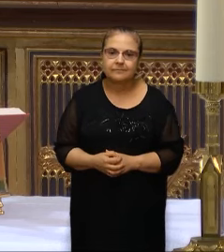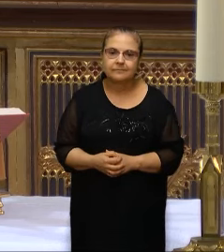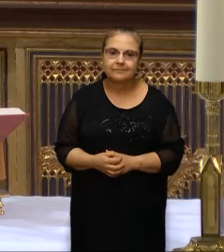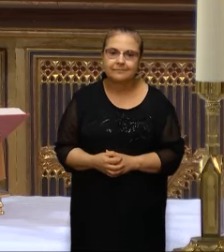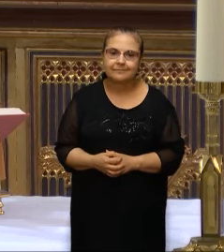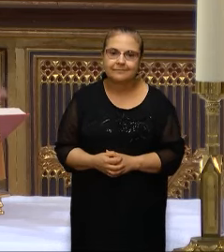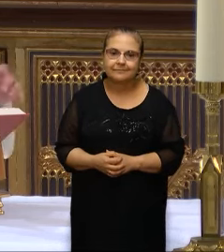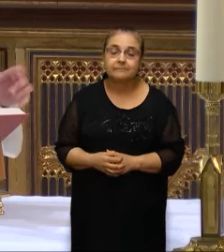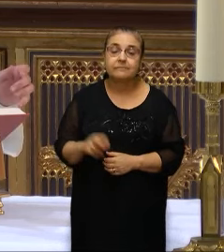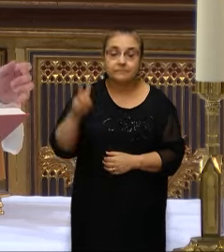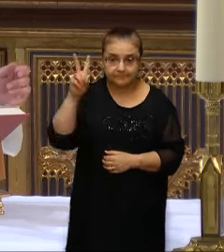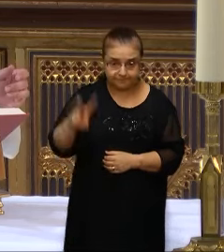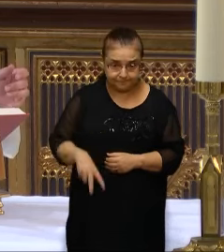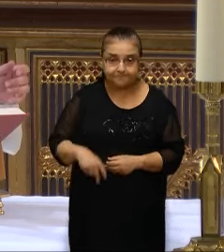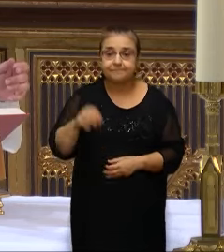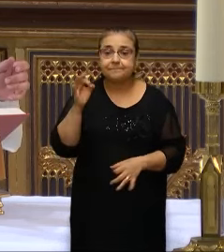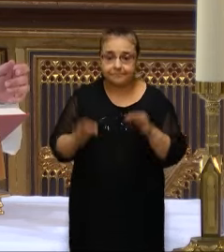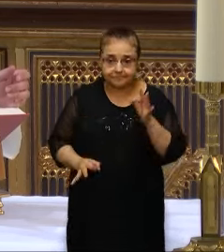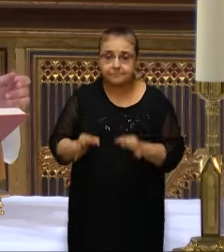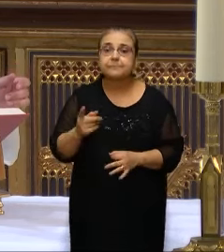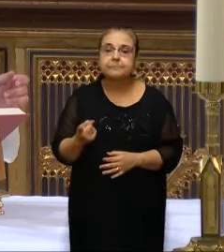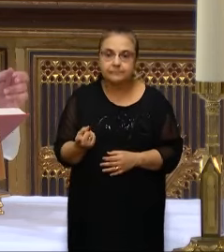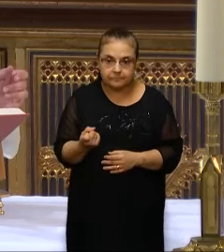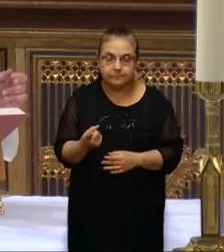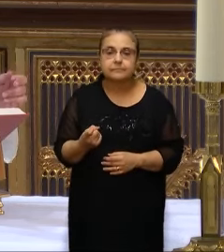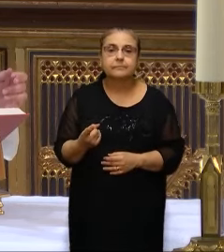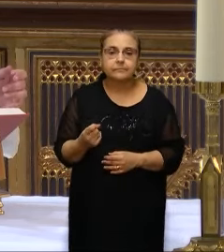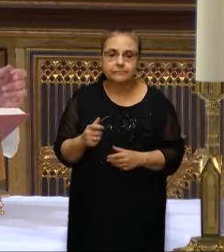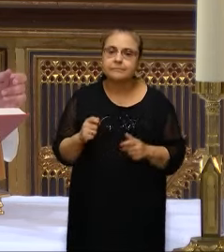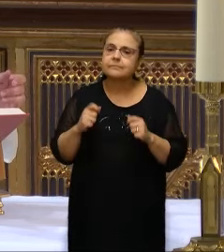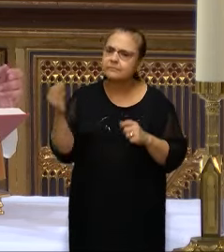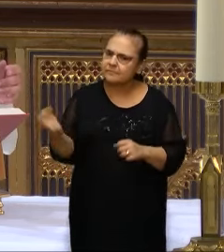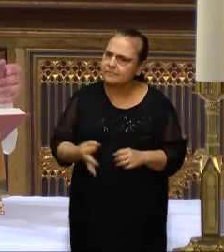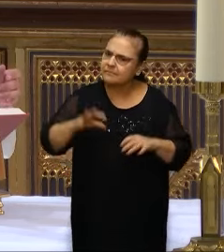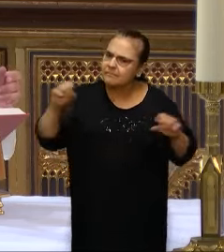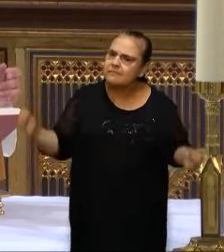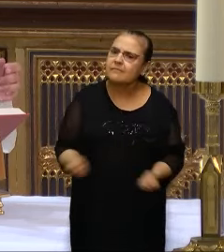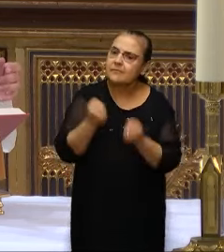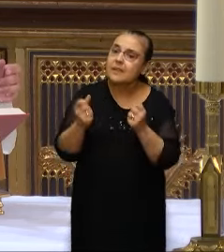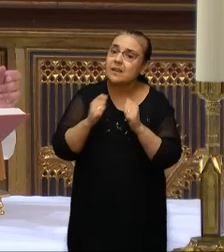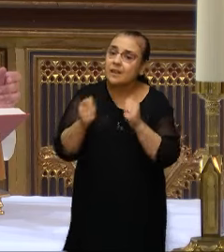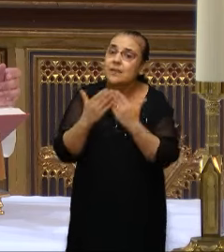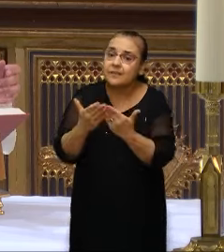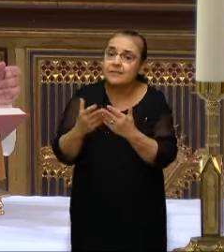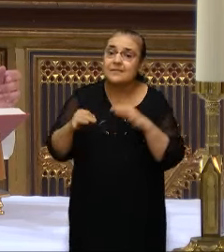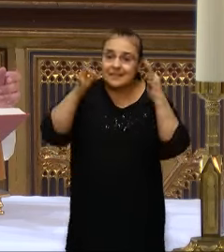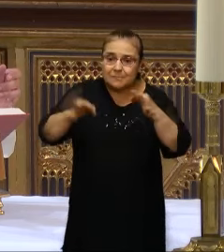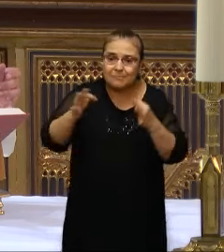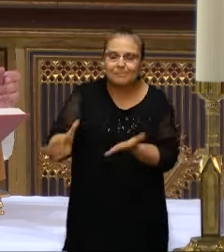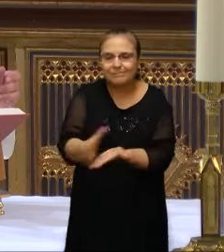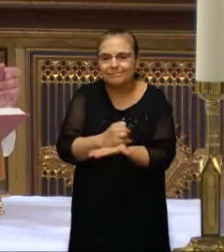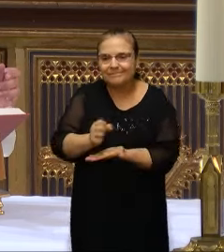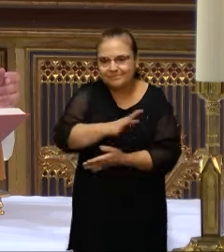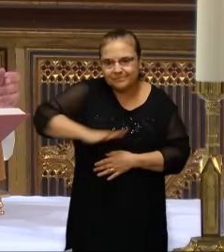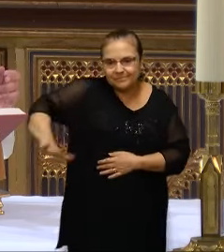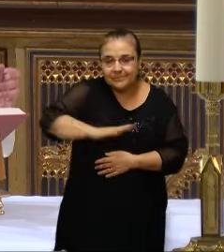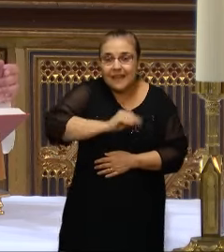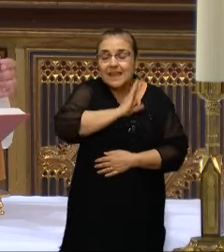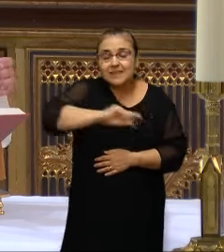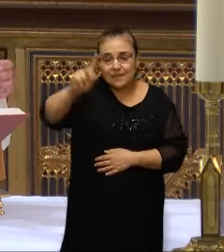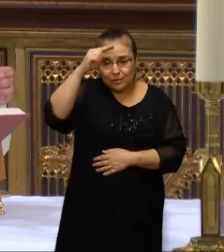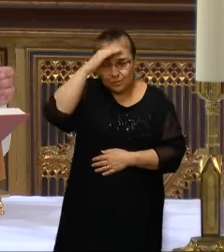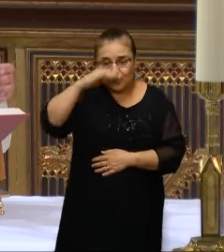Dios en verdad es justo y necesario es nuestro deber y salvación darte gracias siempre y en todo